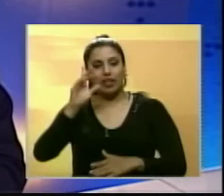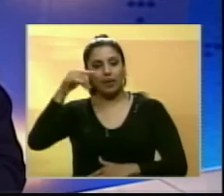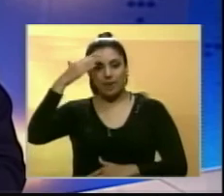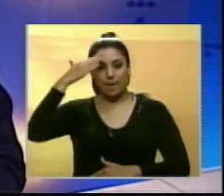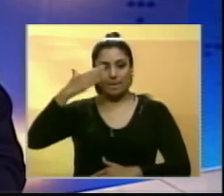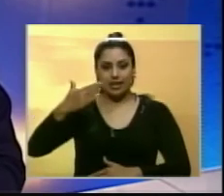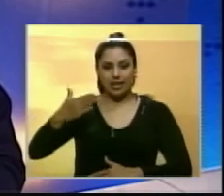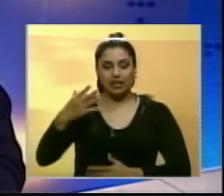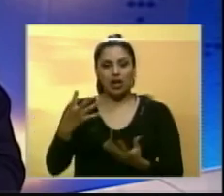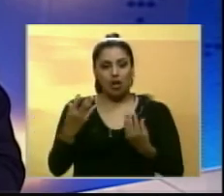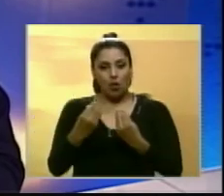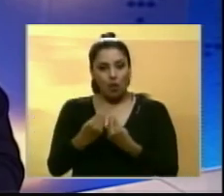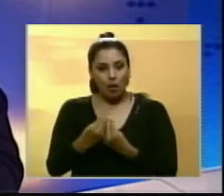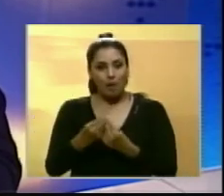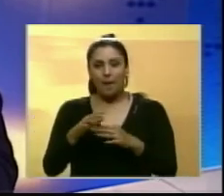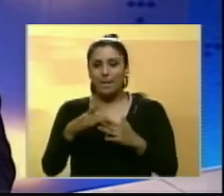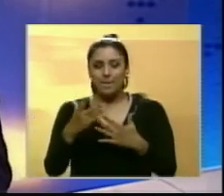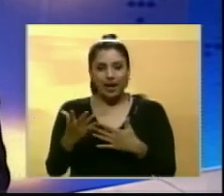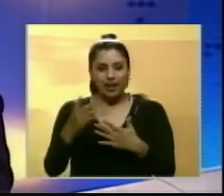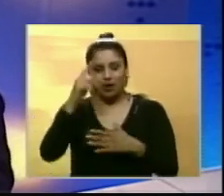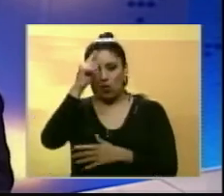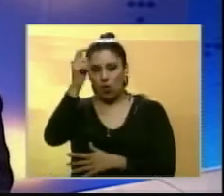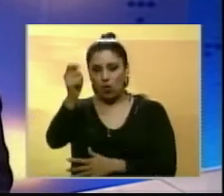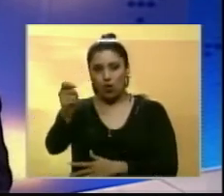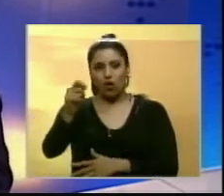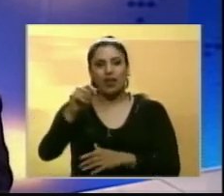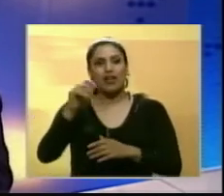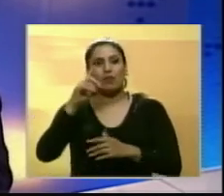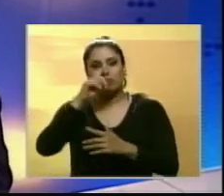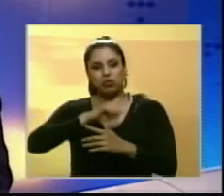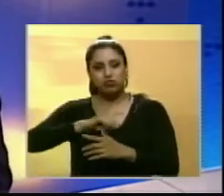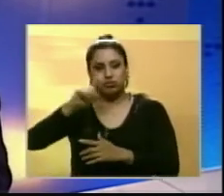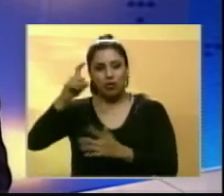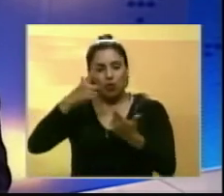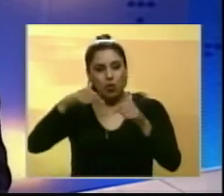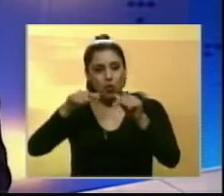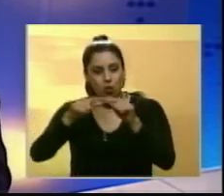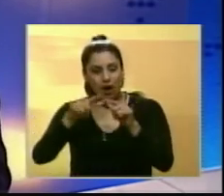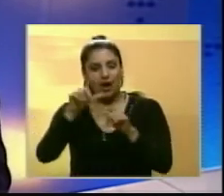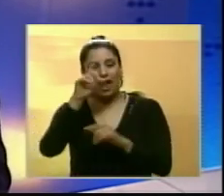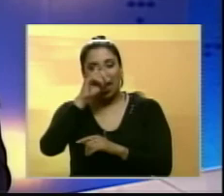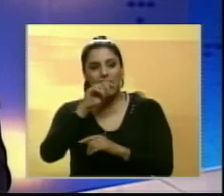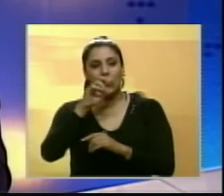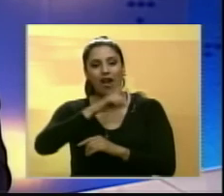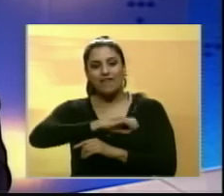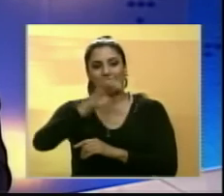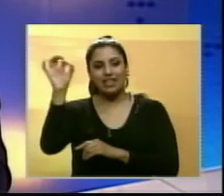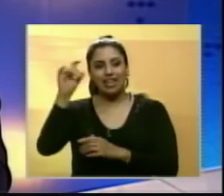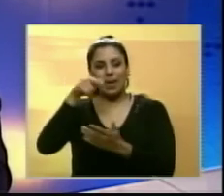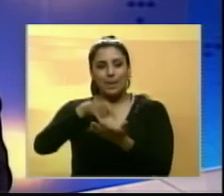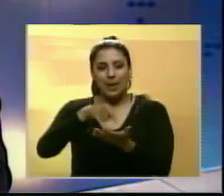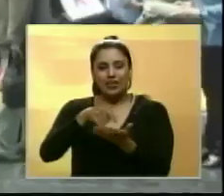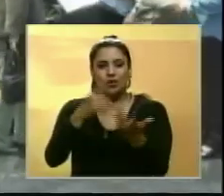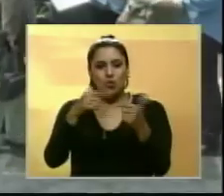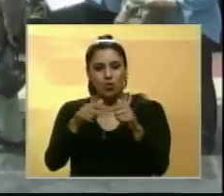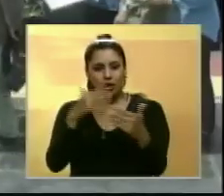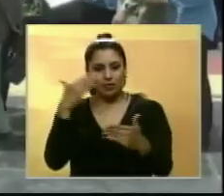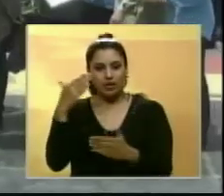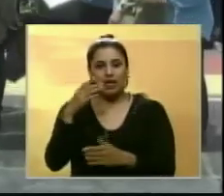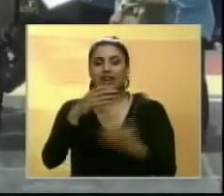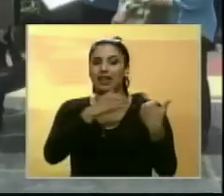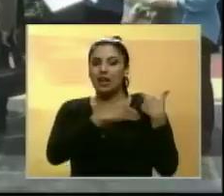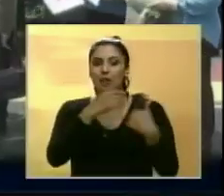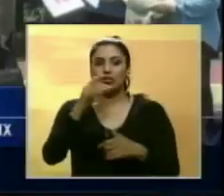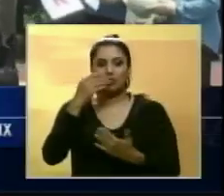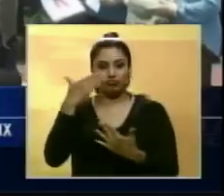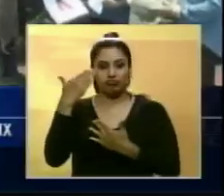Fuerza Armada Nacional Bolivariana para conmemorar el 199º aniversario de la Batalla de San Félix. El acto estuvo